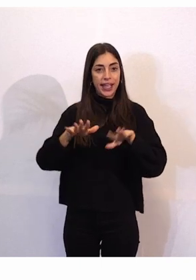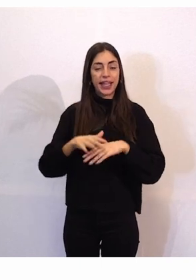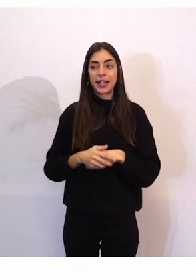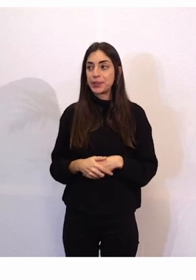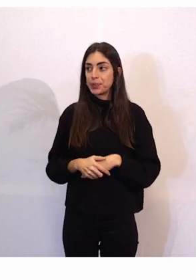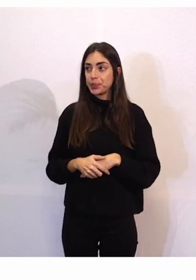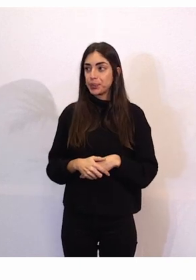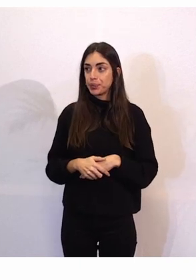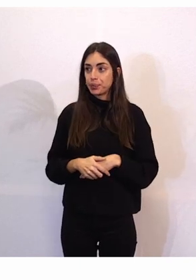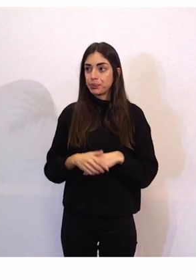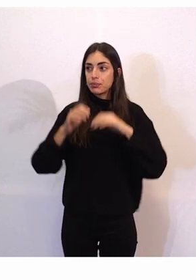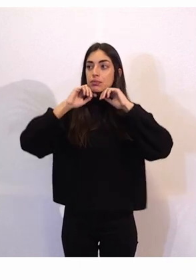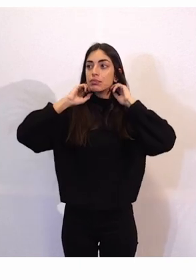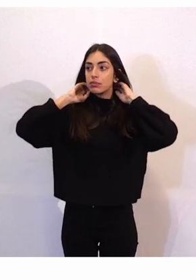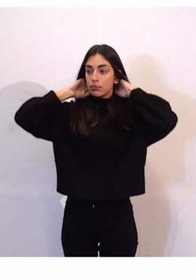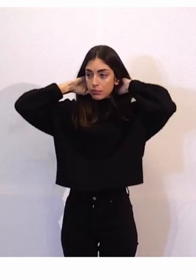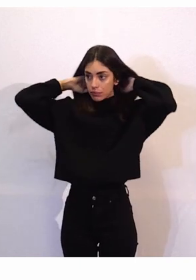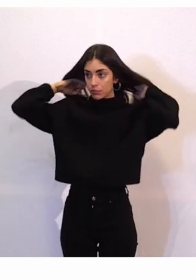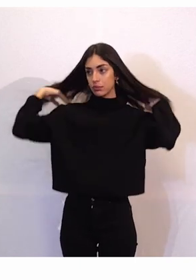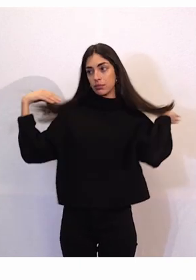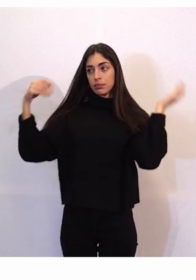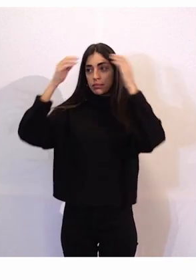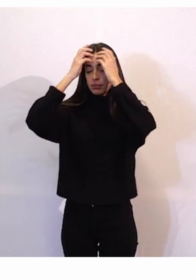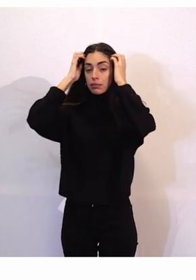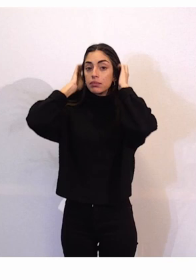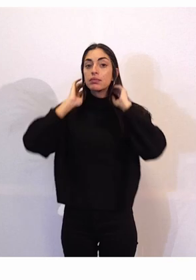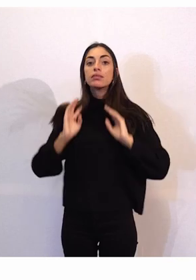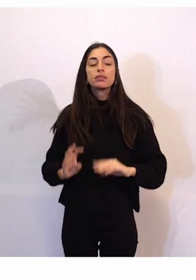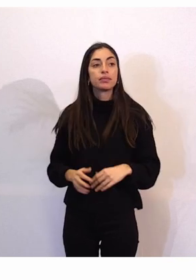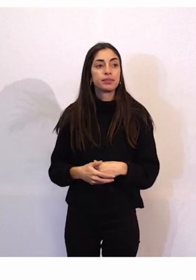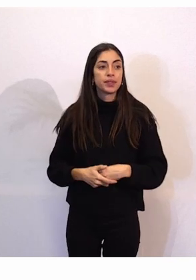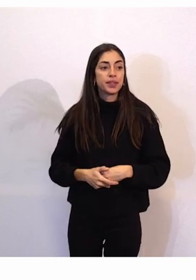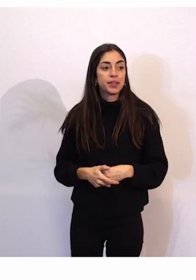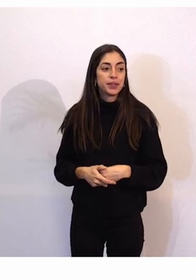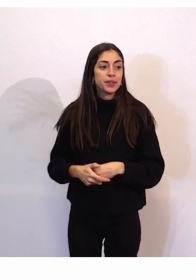Dime, ¿a mí o a María Elena?